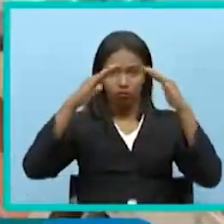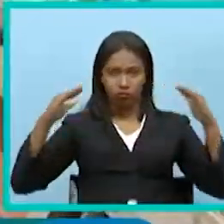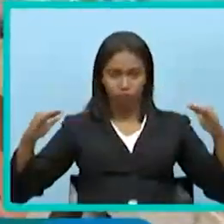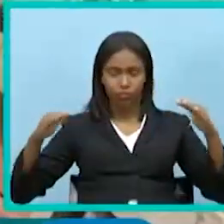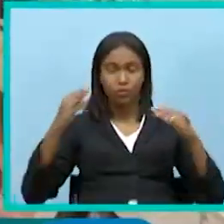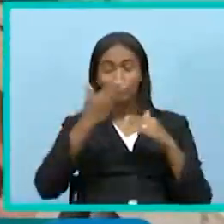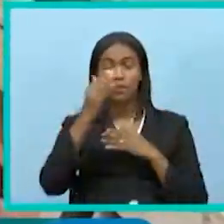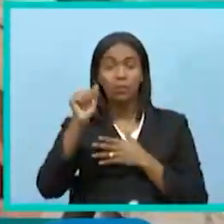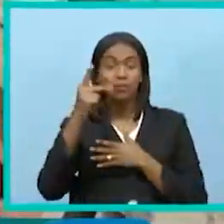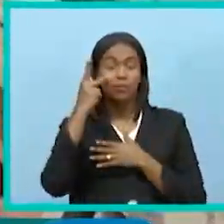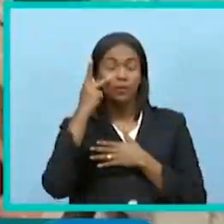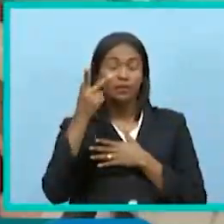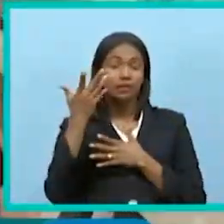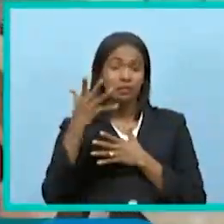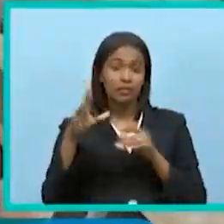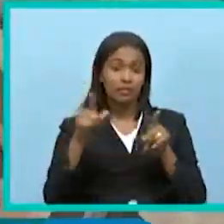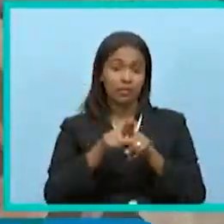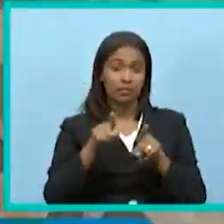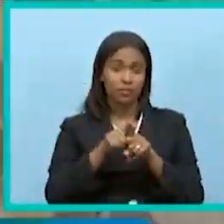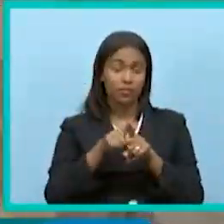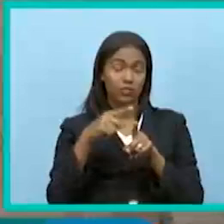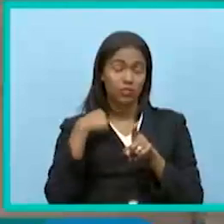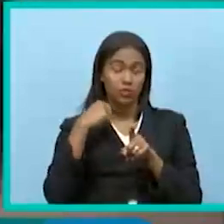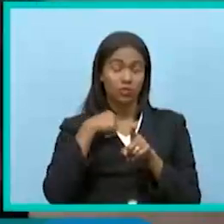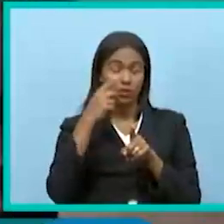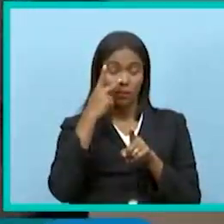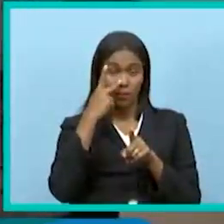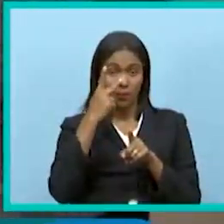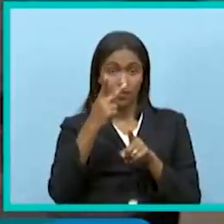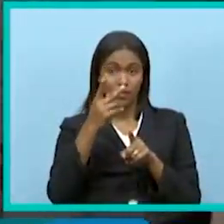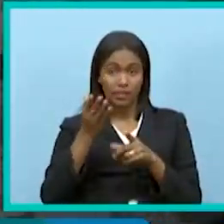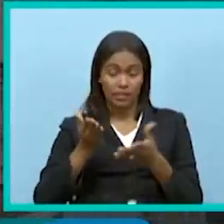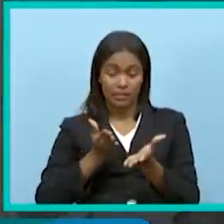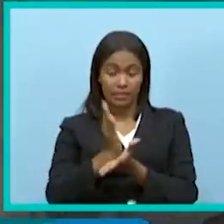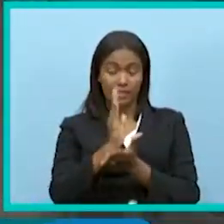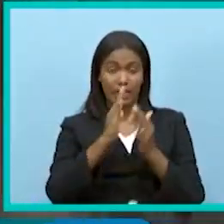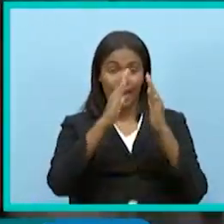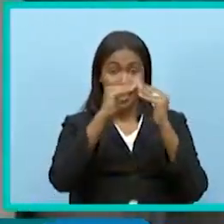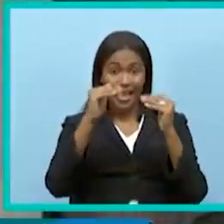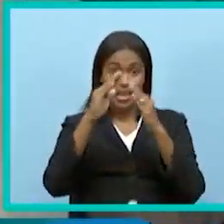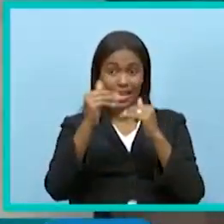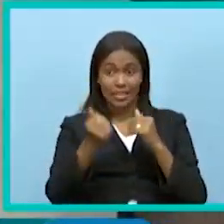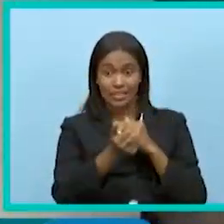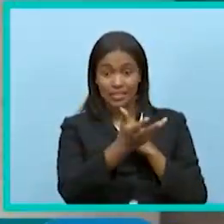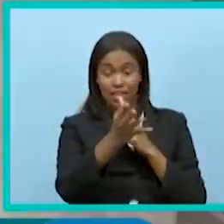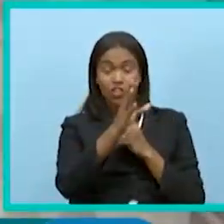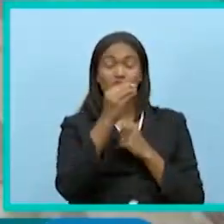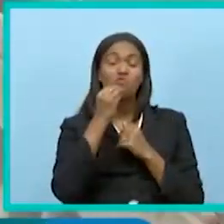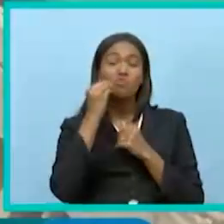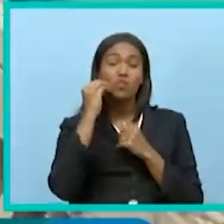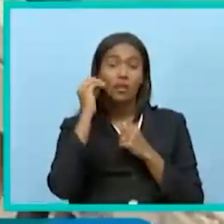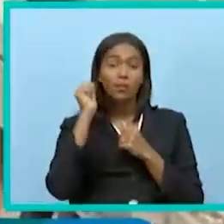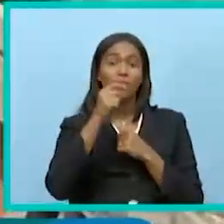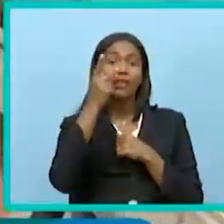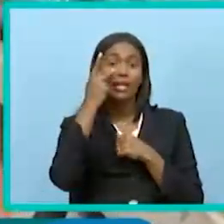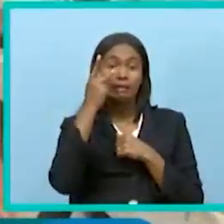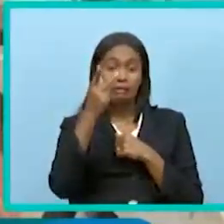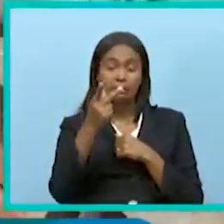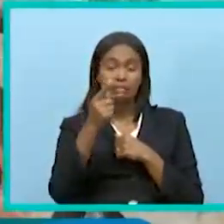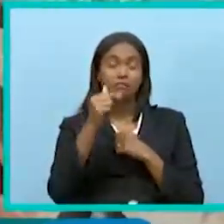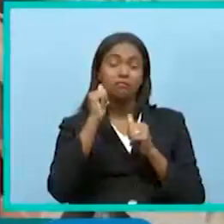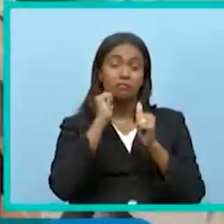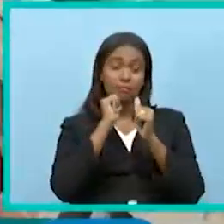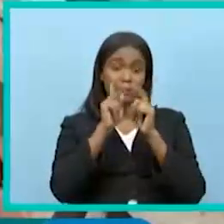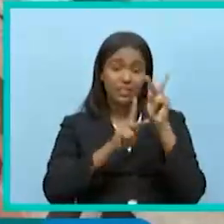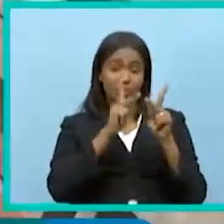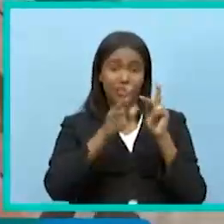pudieron observar, incluso podemos entrar a la privacidad de sus habitaciones y pudimos darnos cuenta de que las